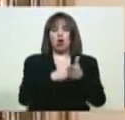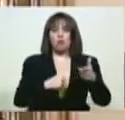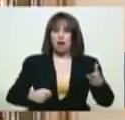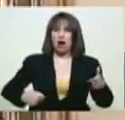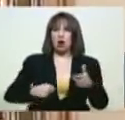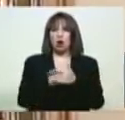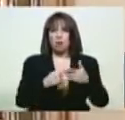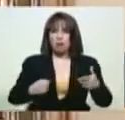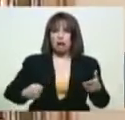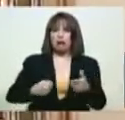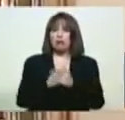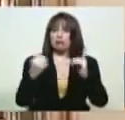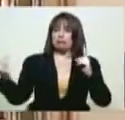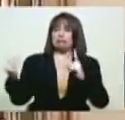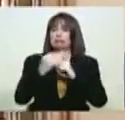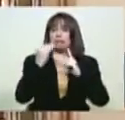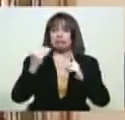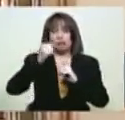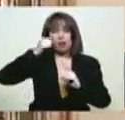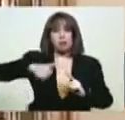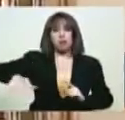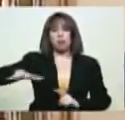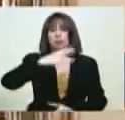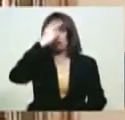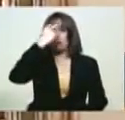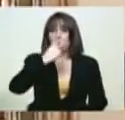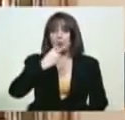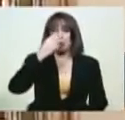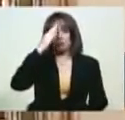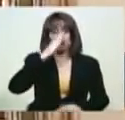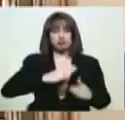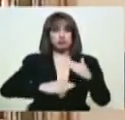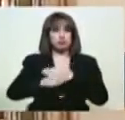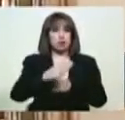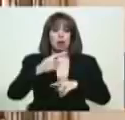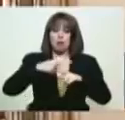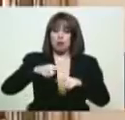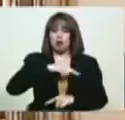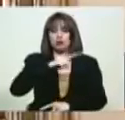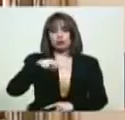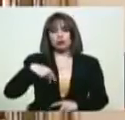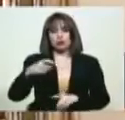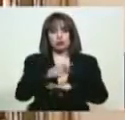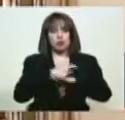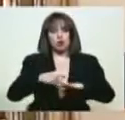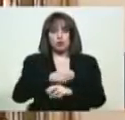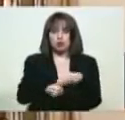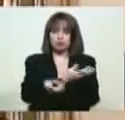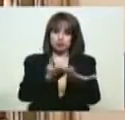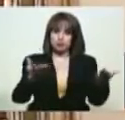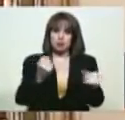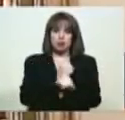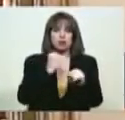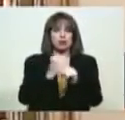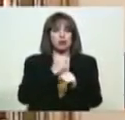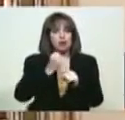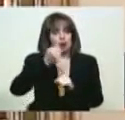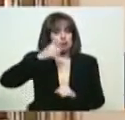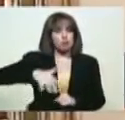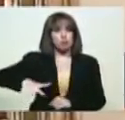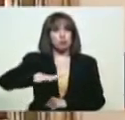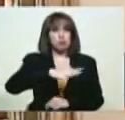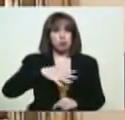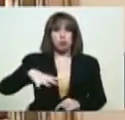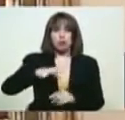al pueblo pobre, al pueblo humilde. Pero aquí está un gobierno del pueblo. Nosotros vamos a estar al frente de esa gran batalla